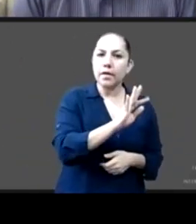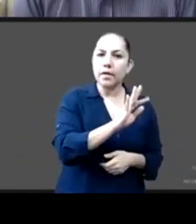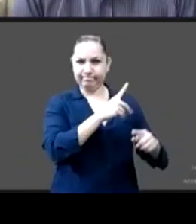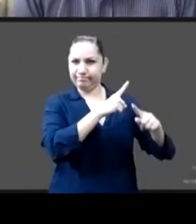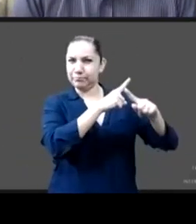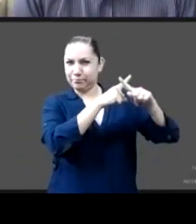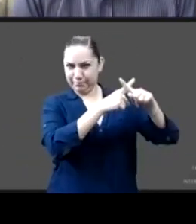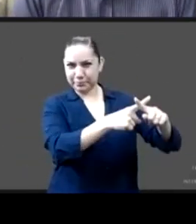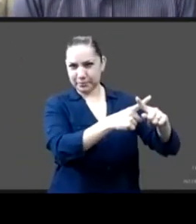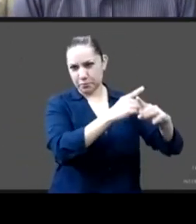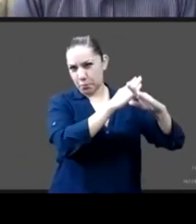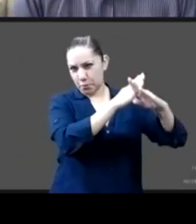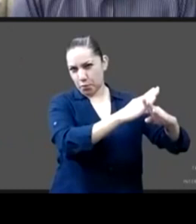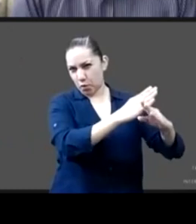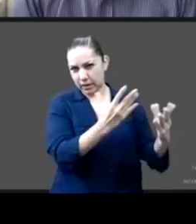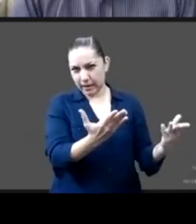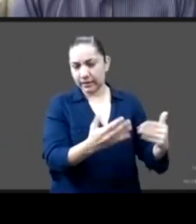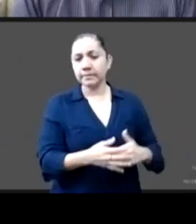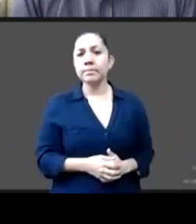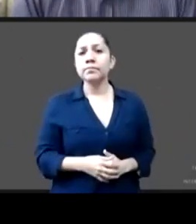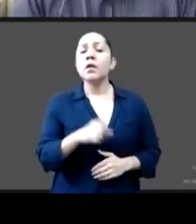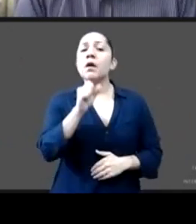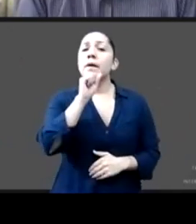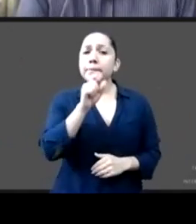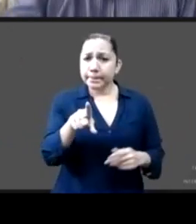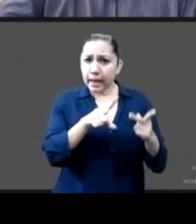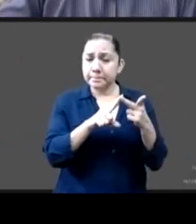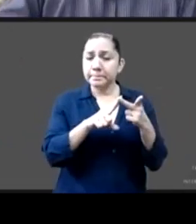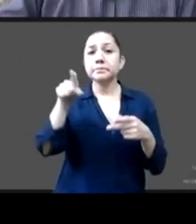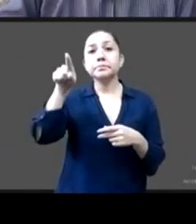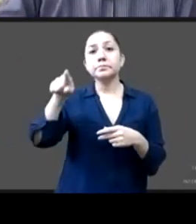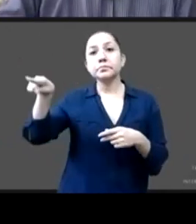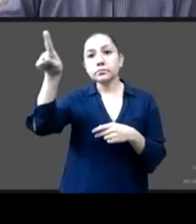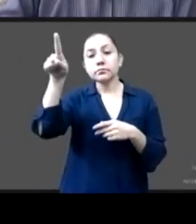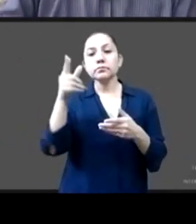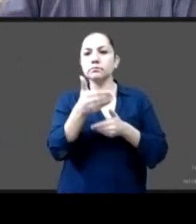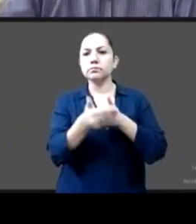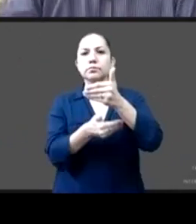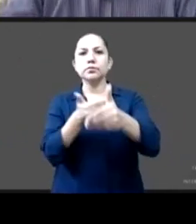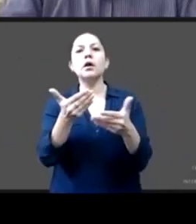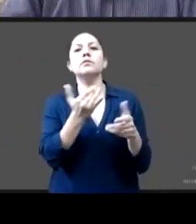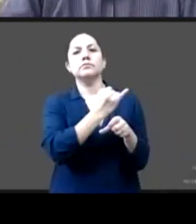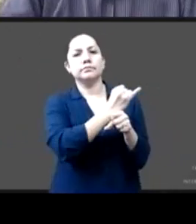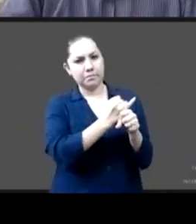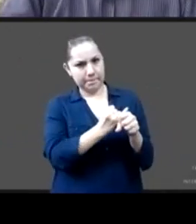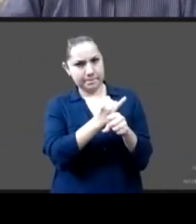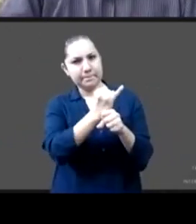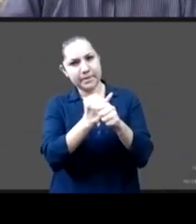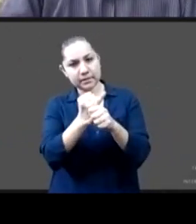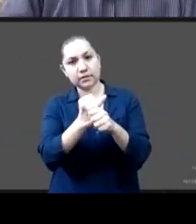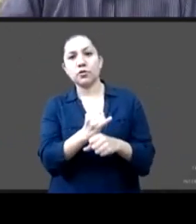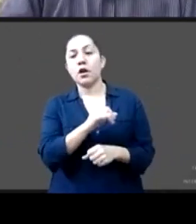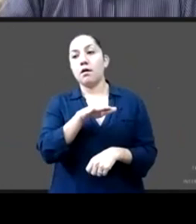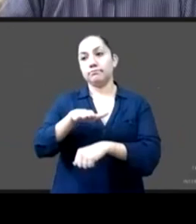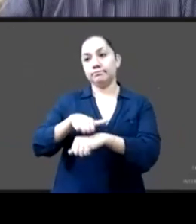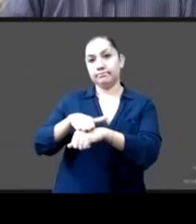empresa. Y segundo, iniciando una investigación que se va a derivar a través de Interpol y que